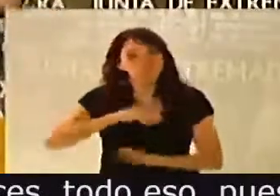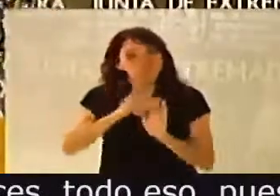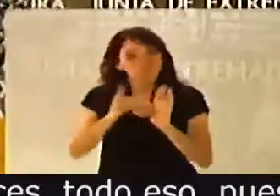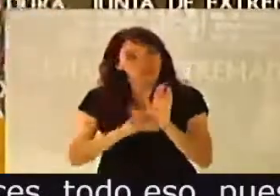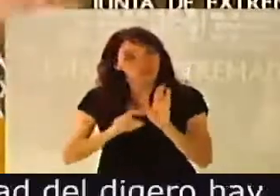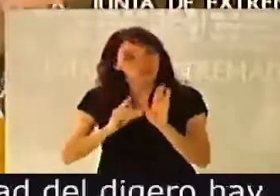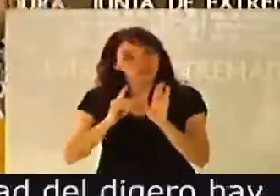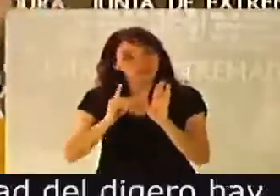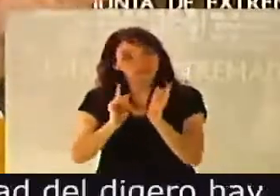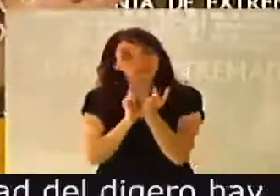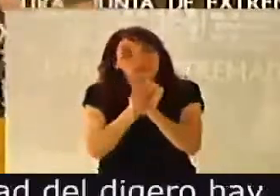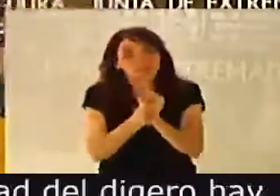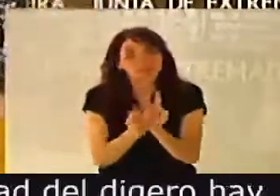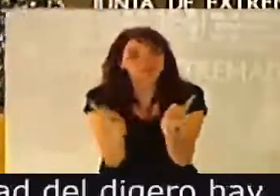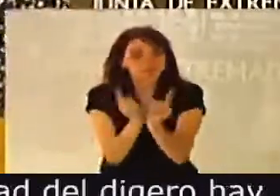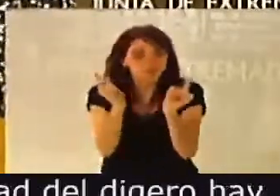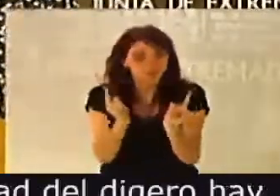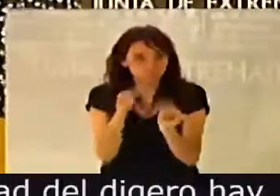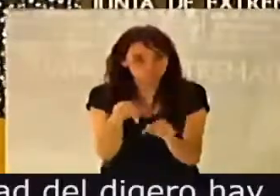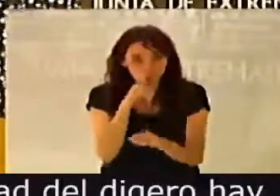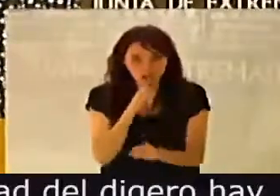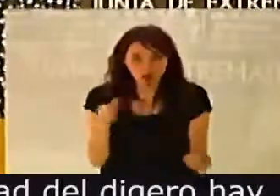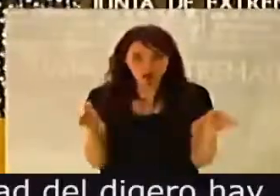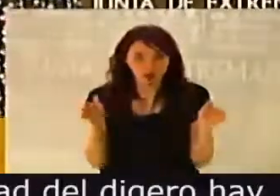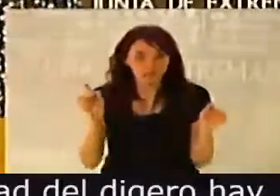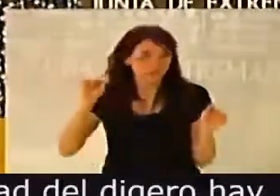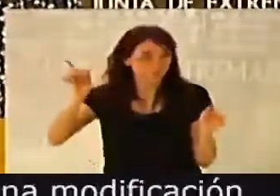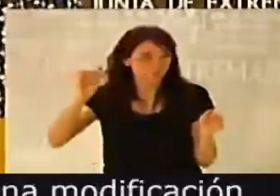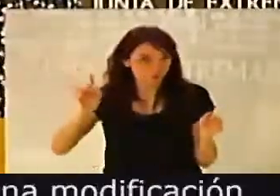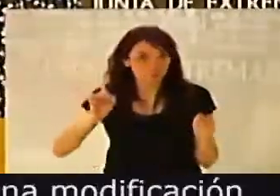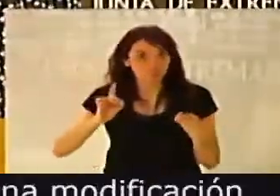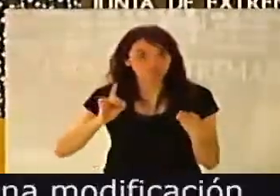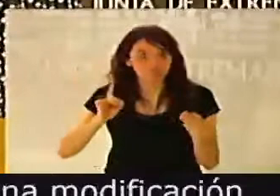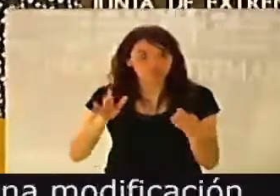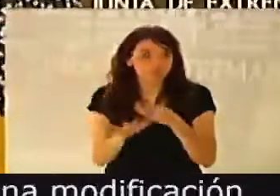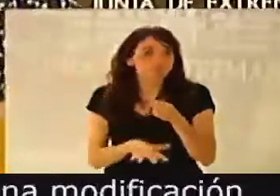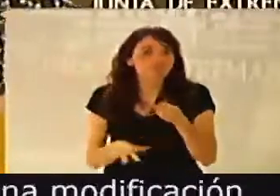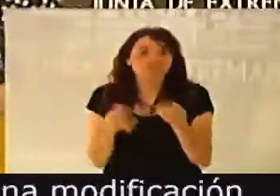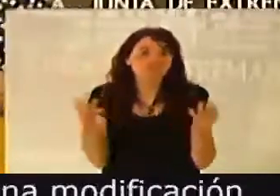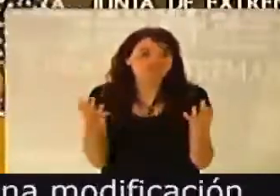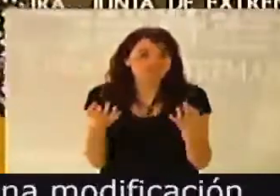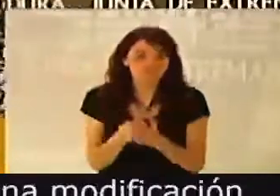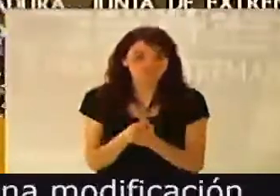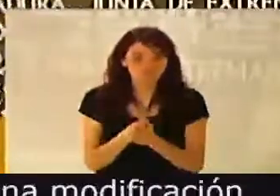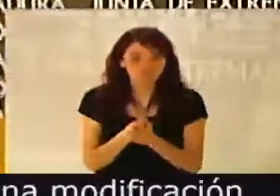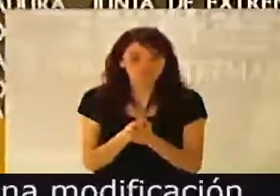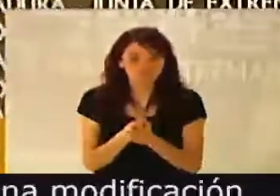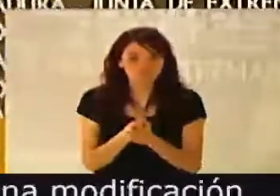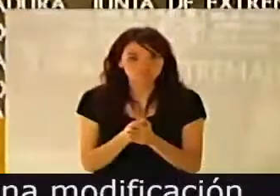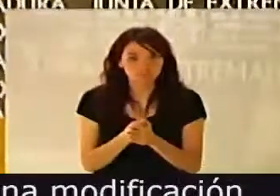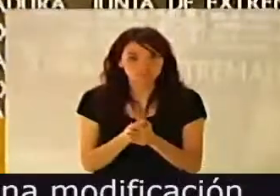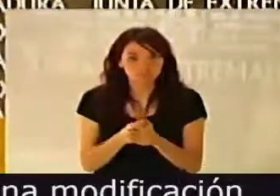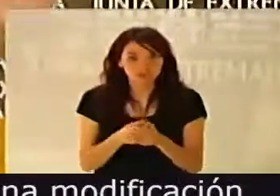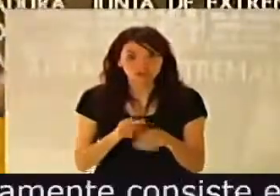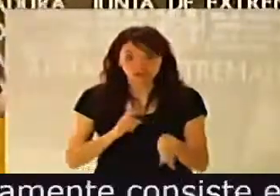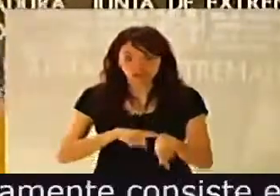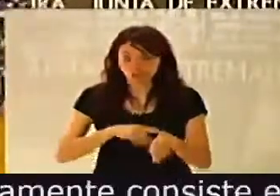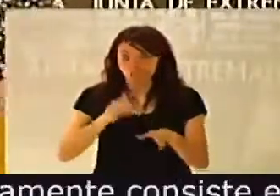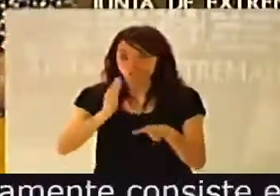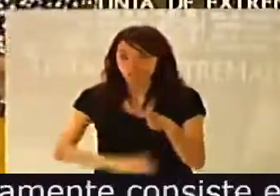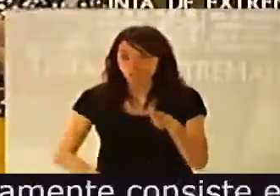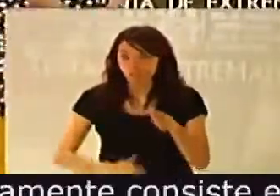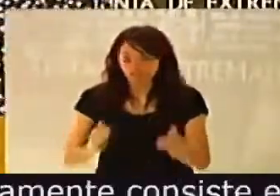modificación solamente para este año y la modificación básicamente consiste en que ampliamos el plazo para que los